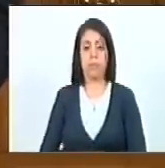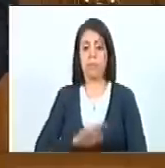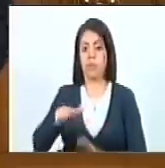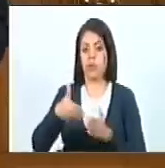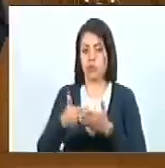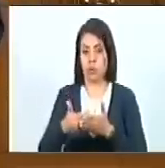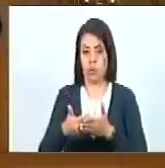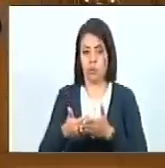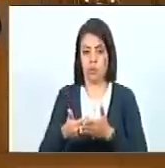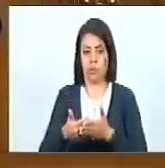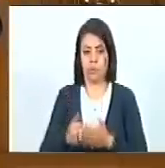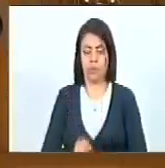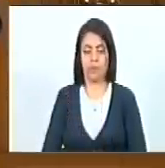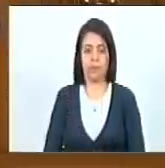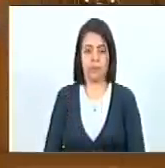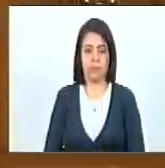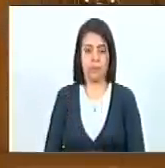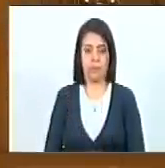todo,